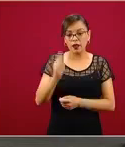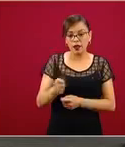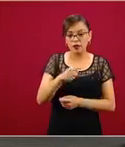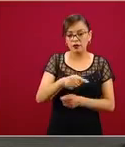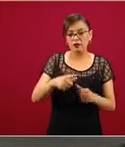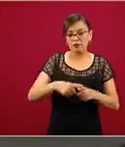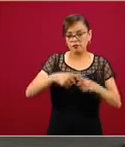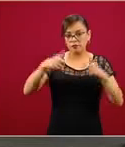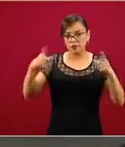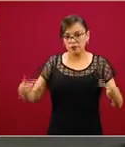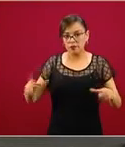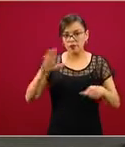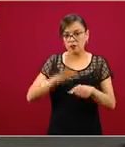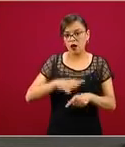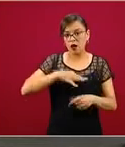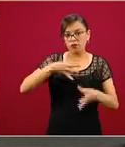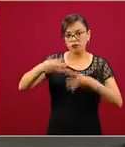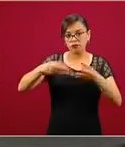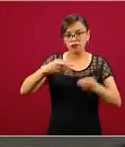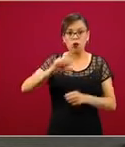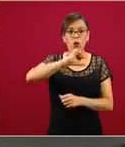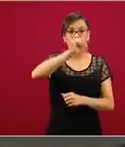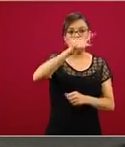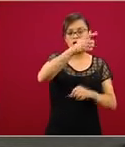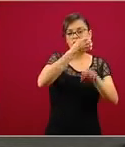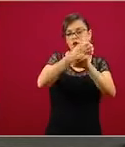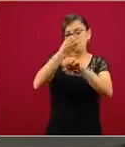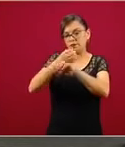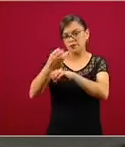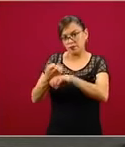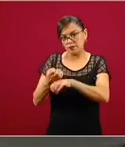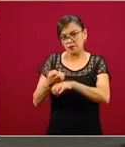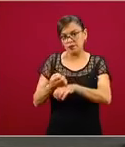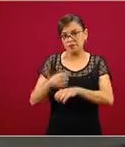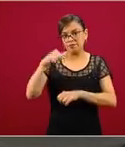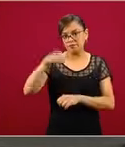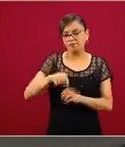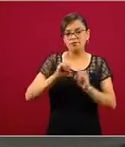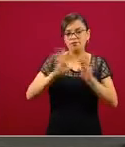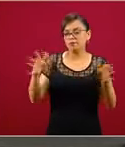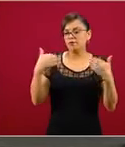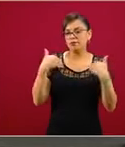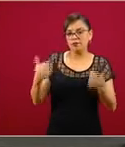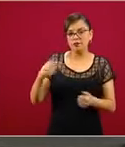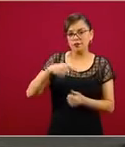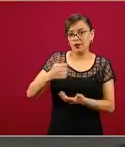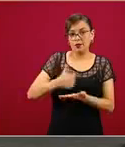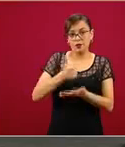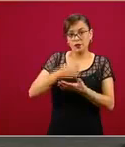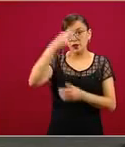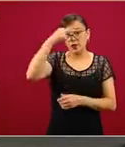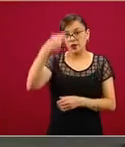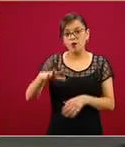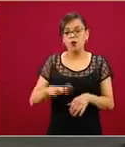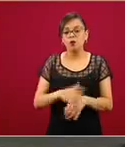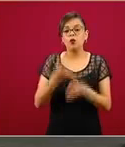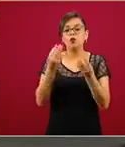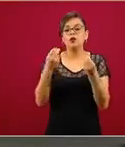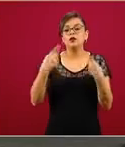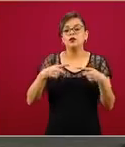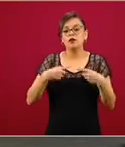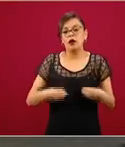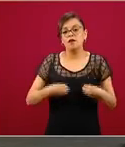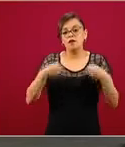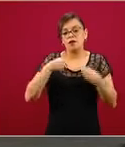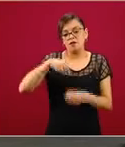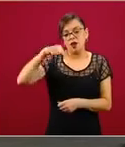casos que tiene el país. Por razones obvias, México, en el Valle de México, habita casi la 1/4 parte de la población